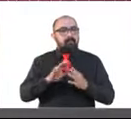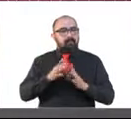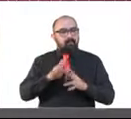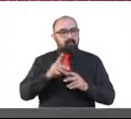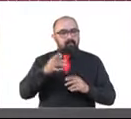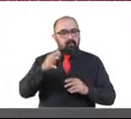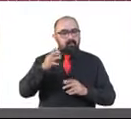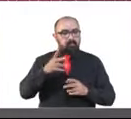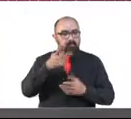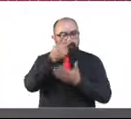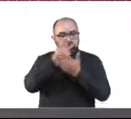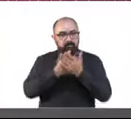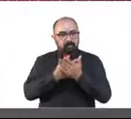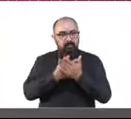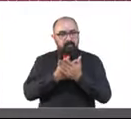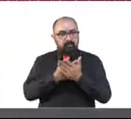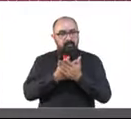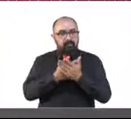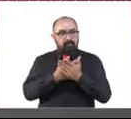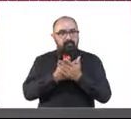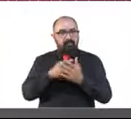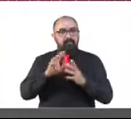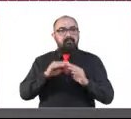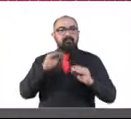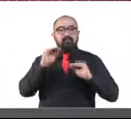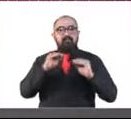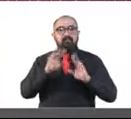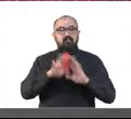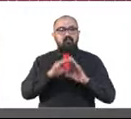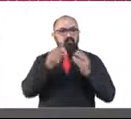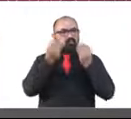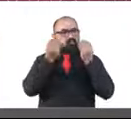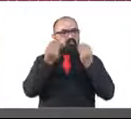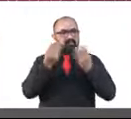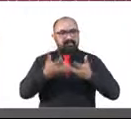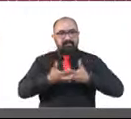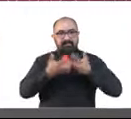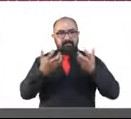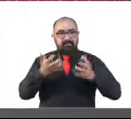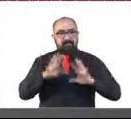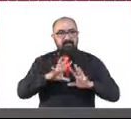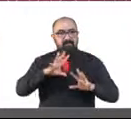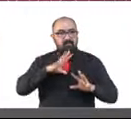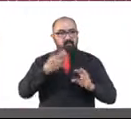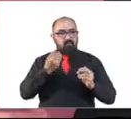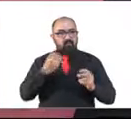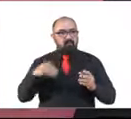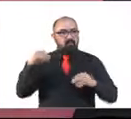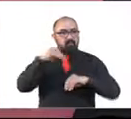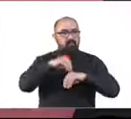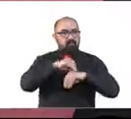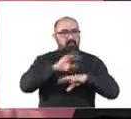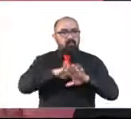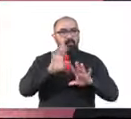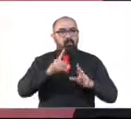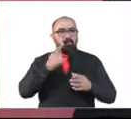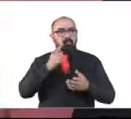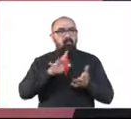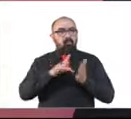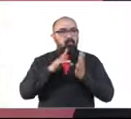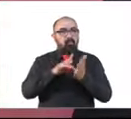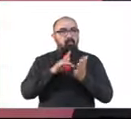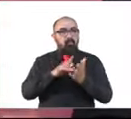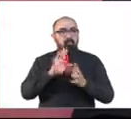el programa Altépetl ha reactivado un montón de tierras que ya estaban ociosas, porque si no hay un incentivo para la producción y además es una